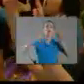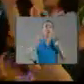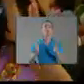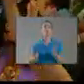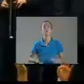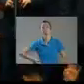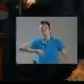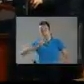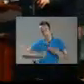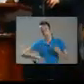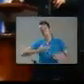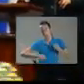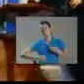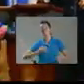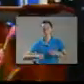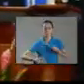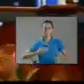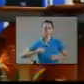purificador.